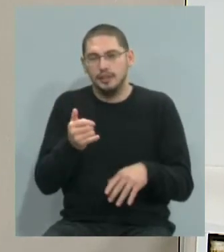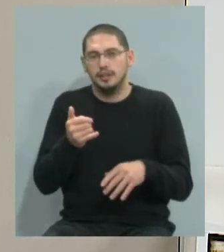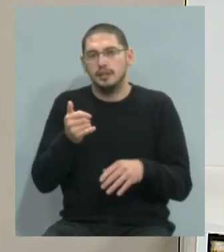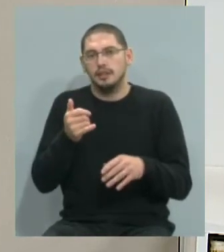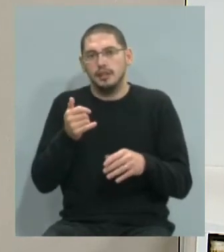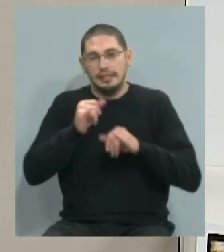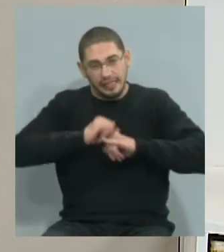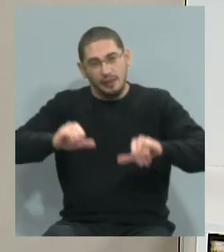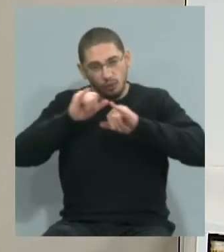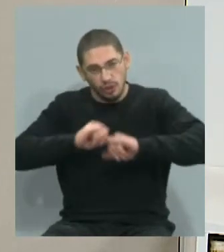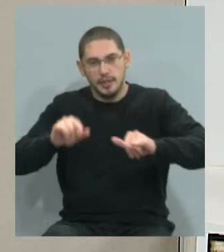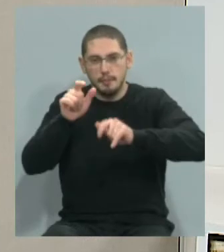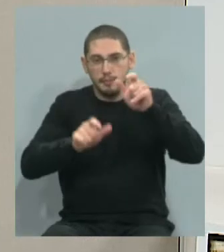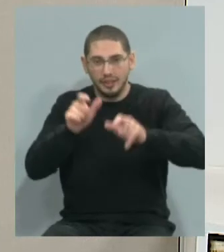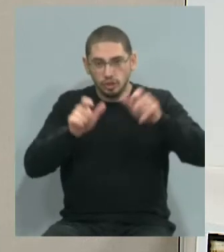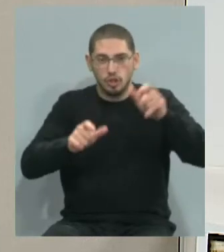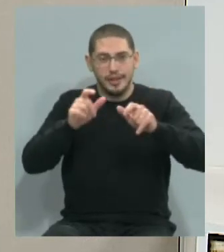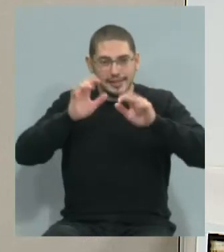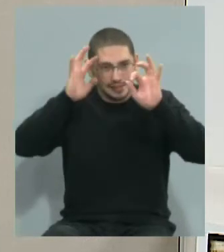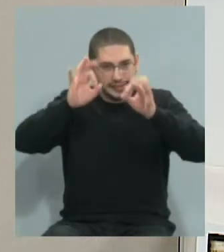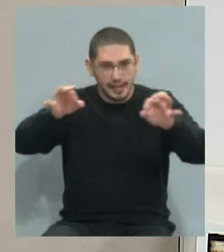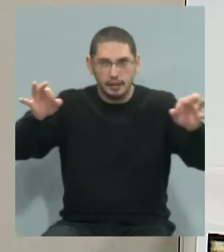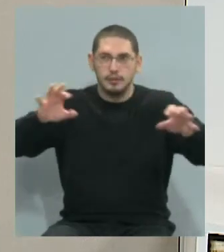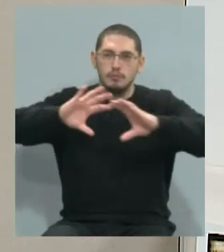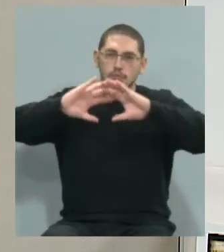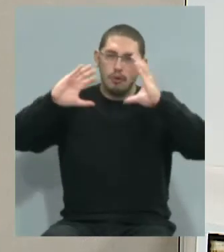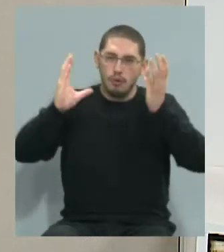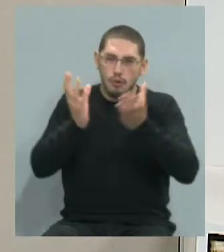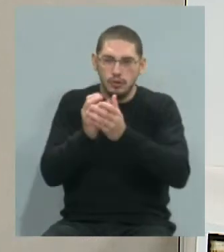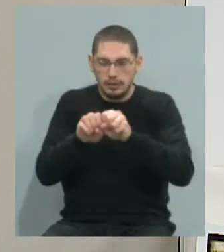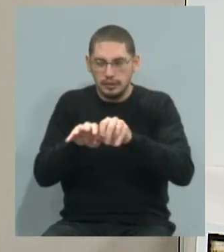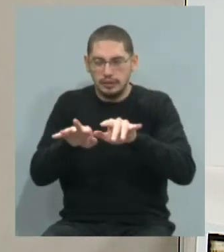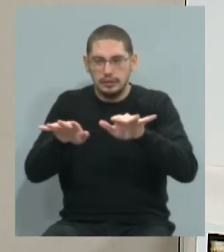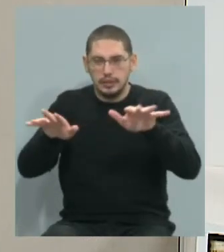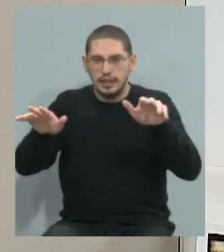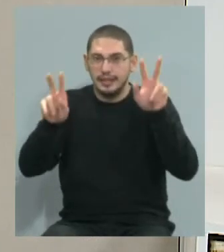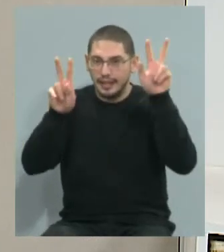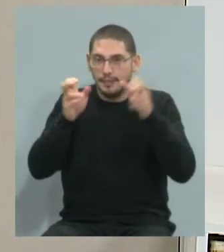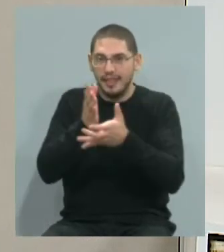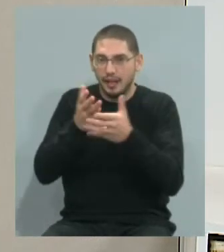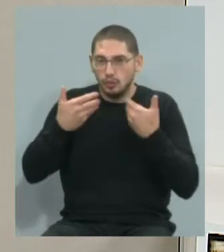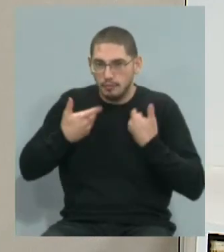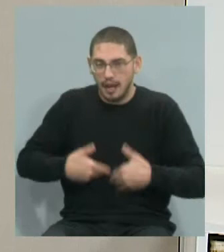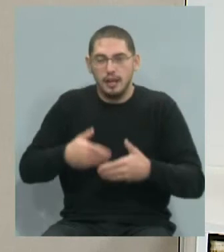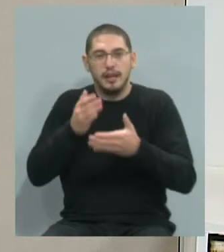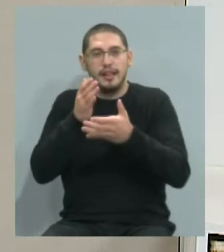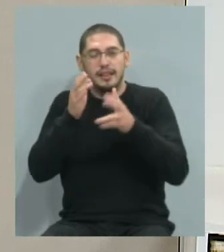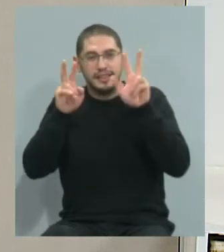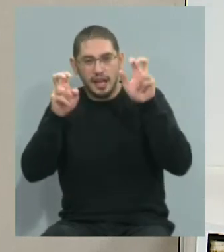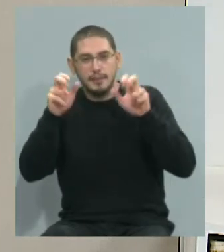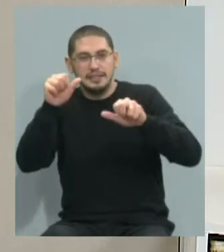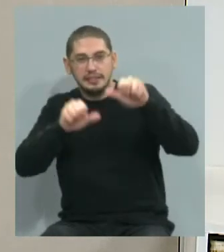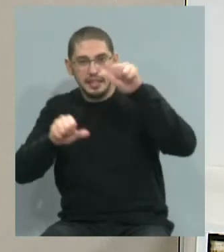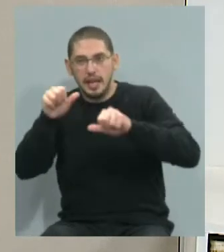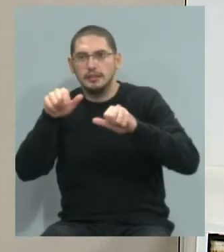podamos difundir ante la ciudadanía y en todos los países del mundo este principio del derecho humano a la ciencia, más vamos a